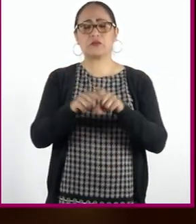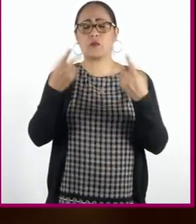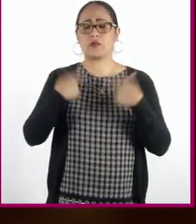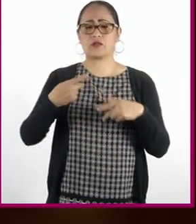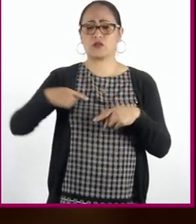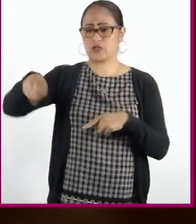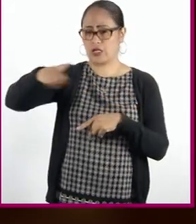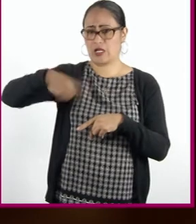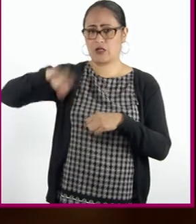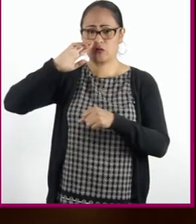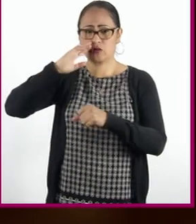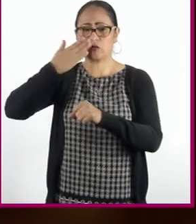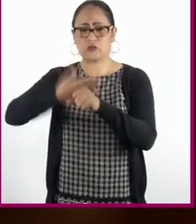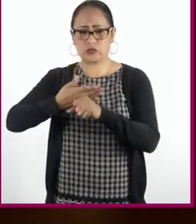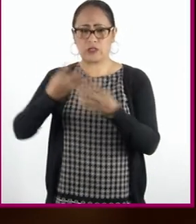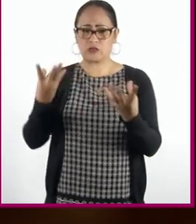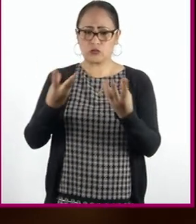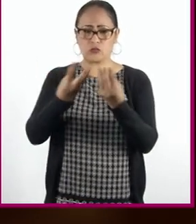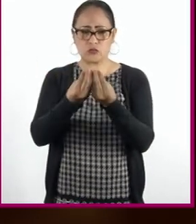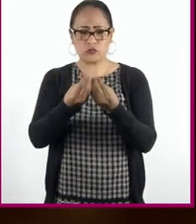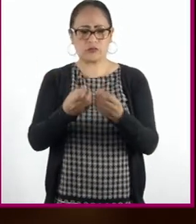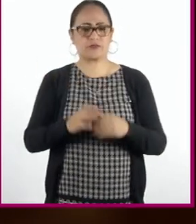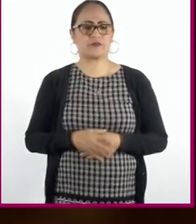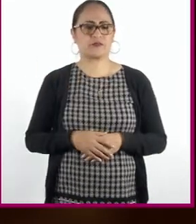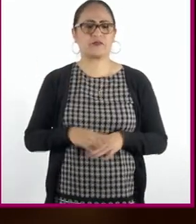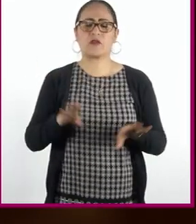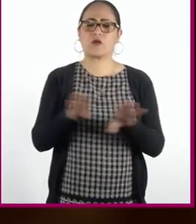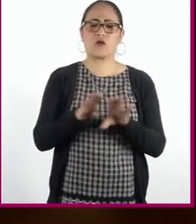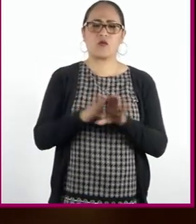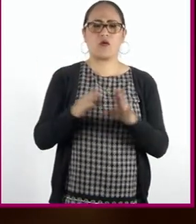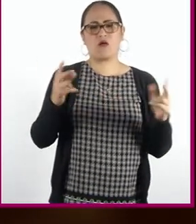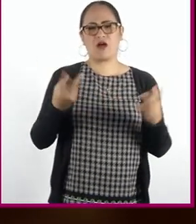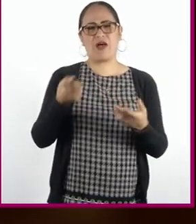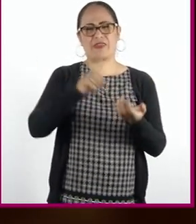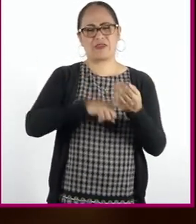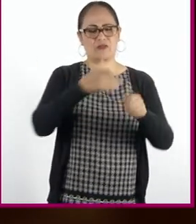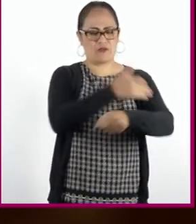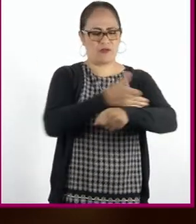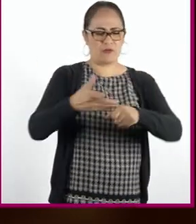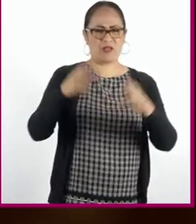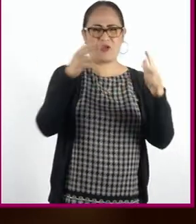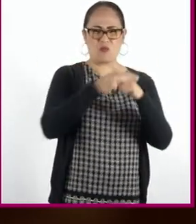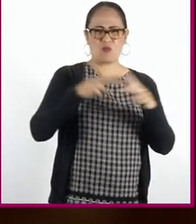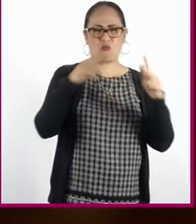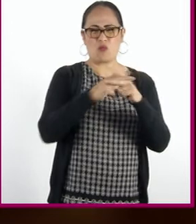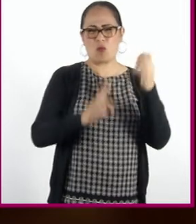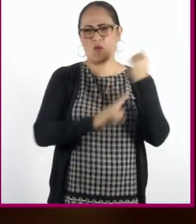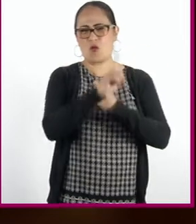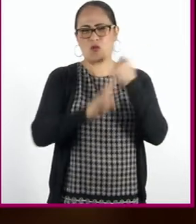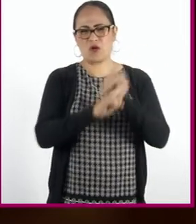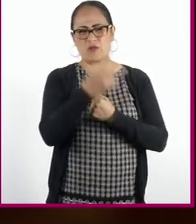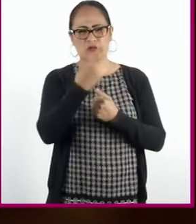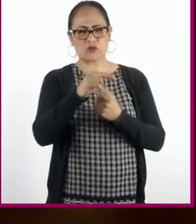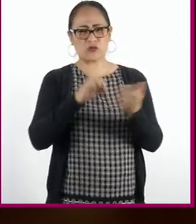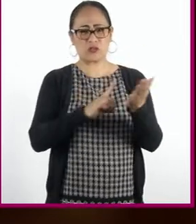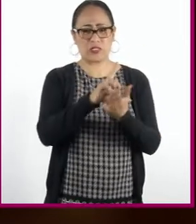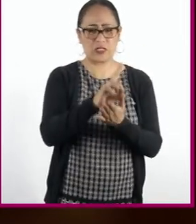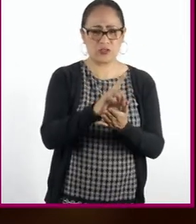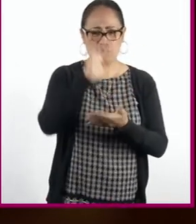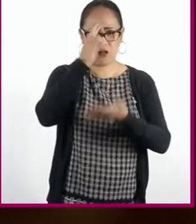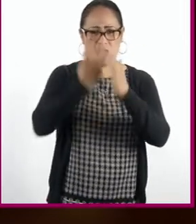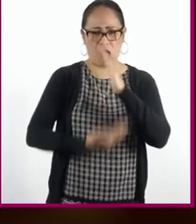en las medidas de asistencia. Mediar en conflictos familiares donde los derechos de los niños se vean vulnerados,